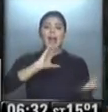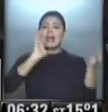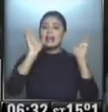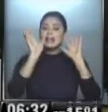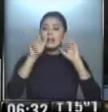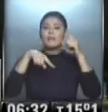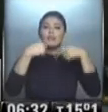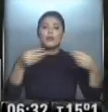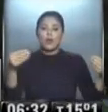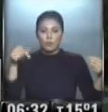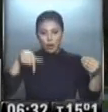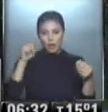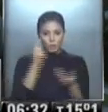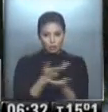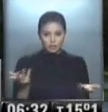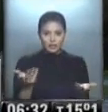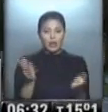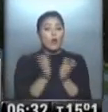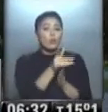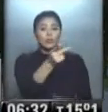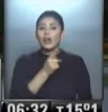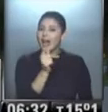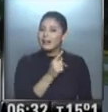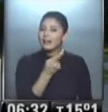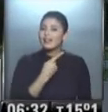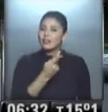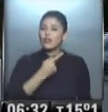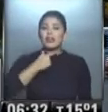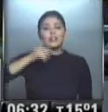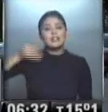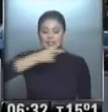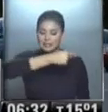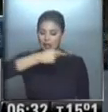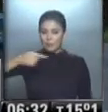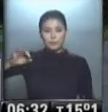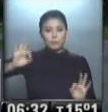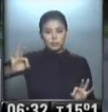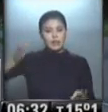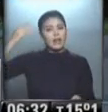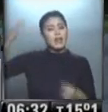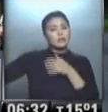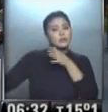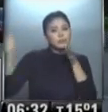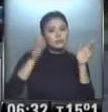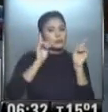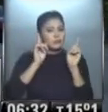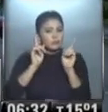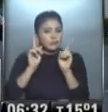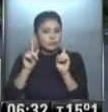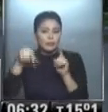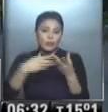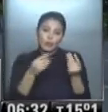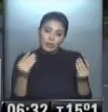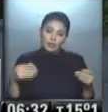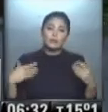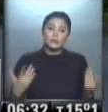pronóstico extendido. Decíamos con Karina que durante toda la semana el viento del este va a aportar mucha humedad, por lo